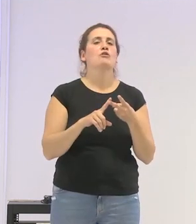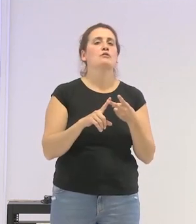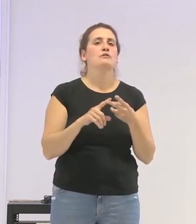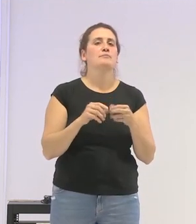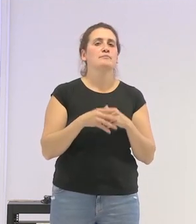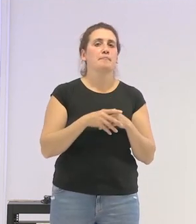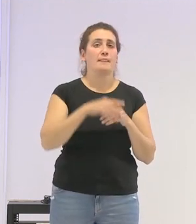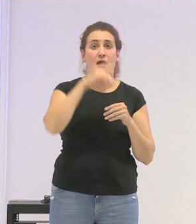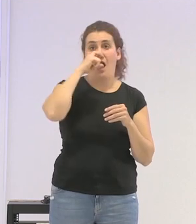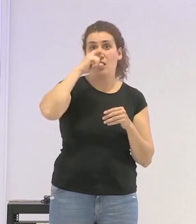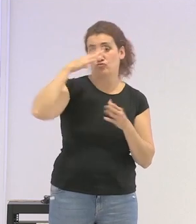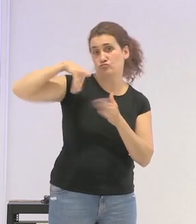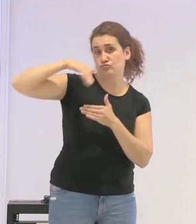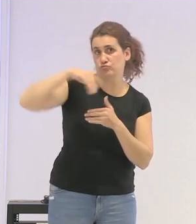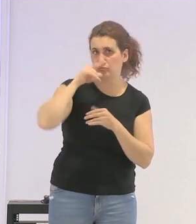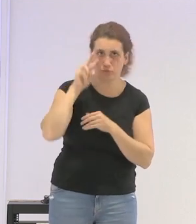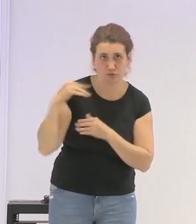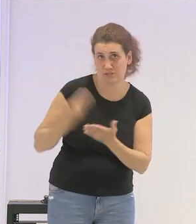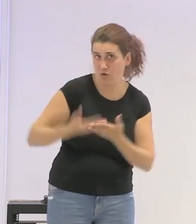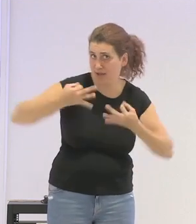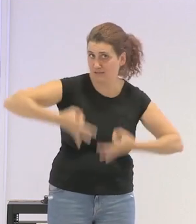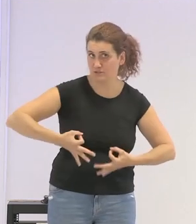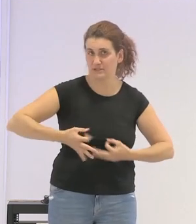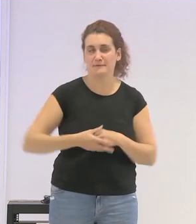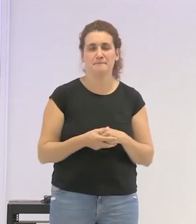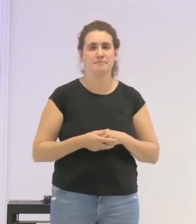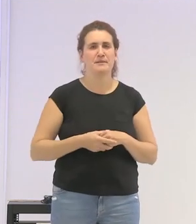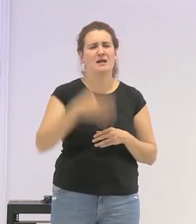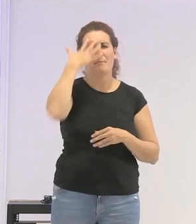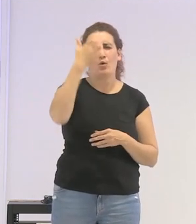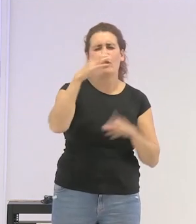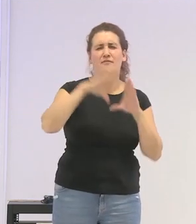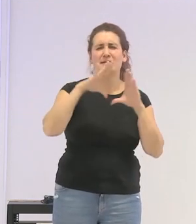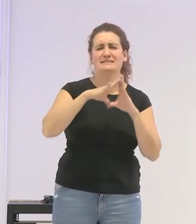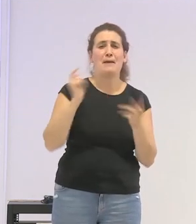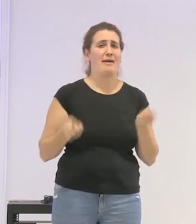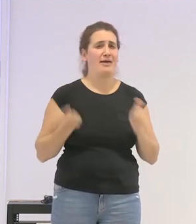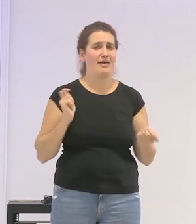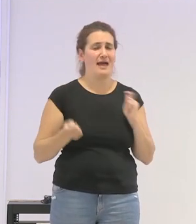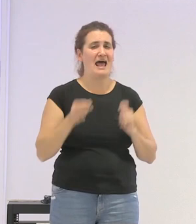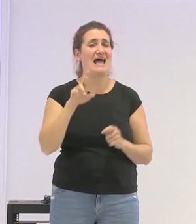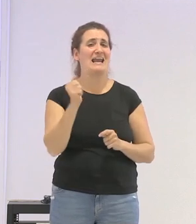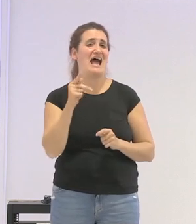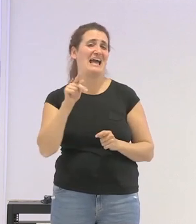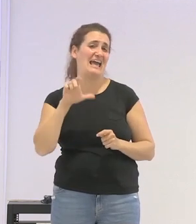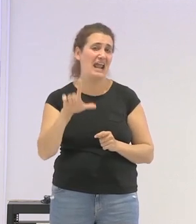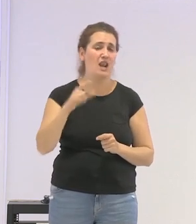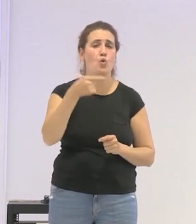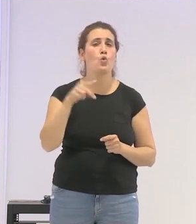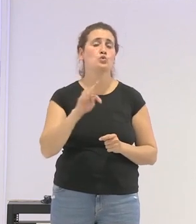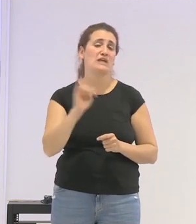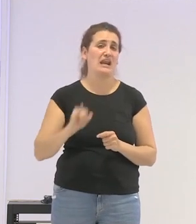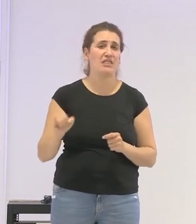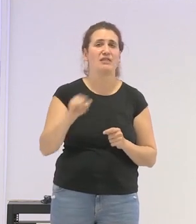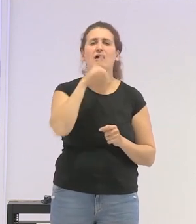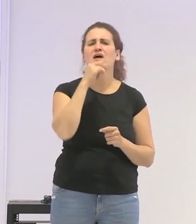estos últimos años, ¿no? Entonces, bueno, me acuerdo de una feminista mexicana, Raquel Gutiérrez, que siempre dice: no queremos